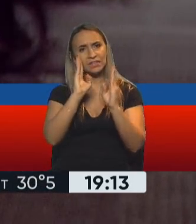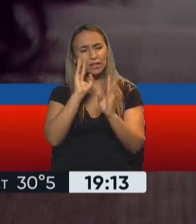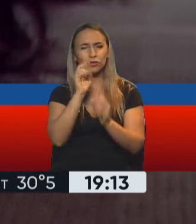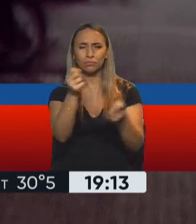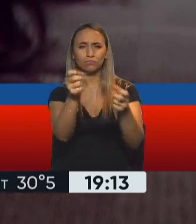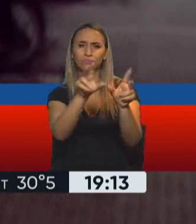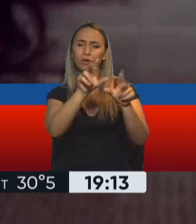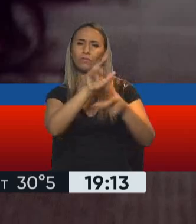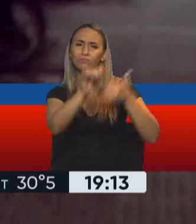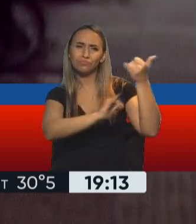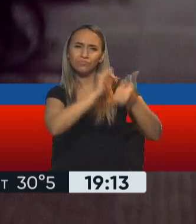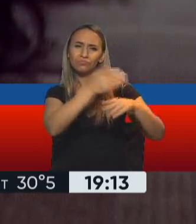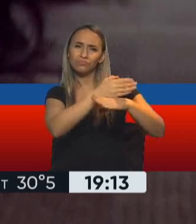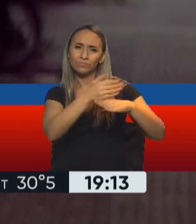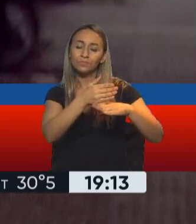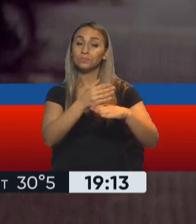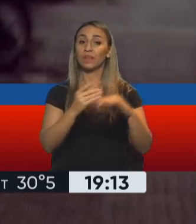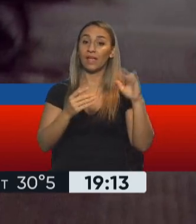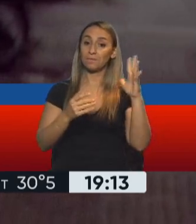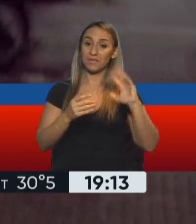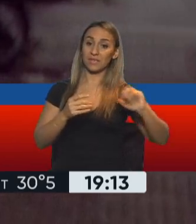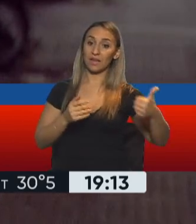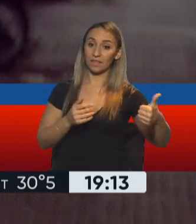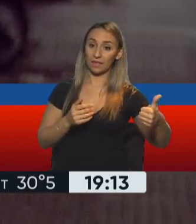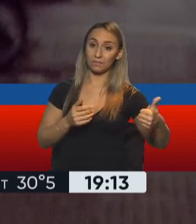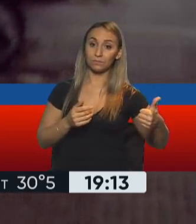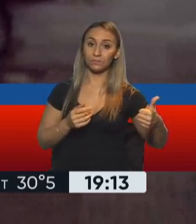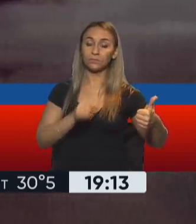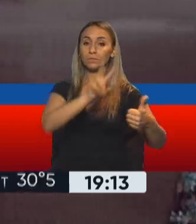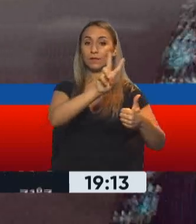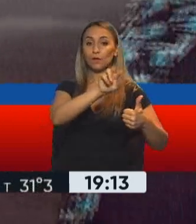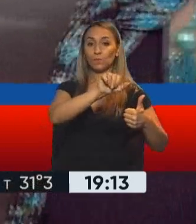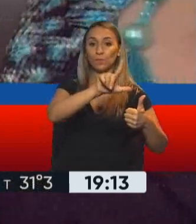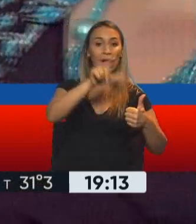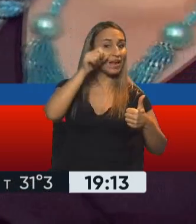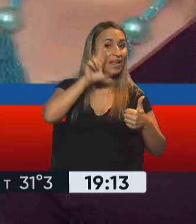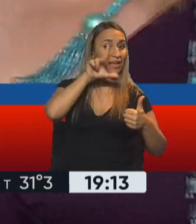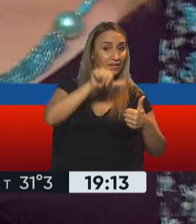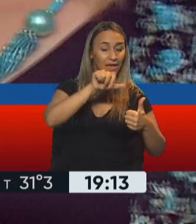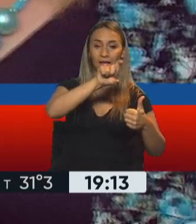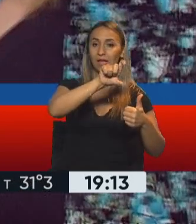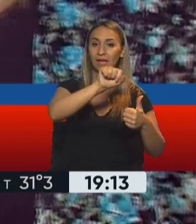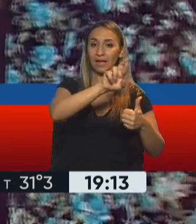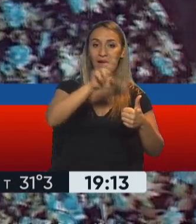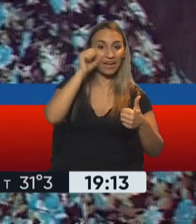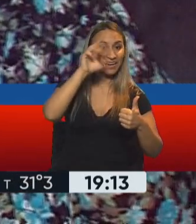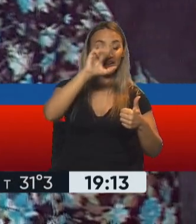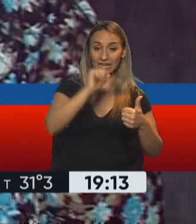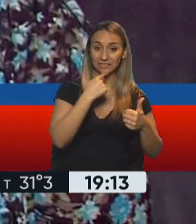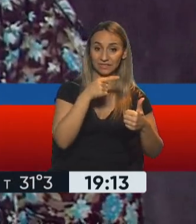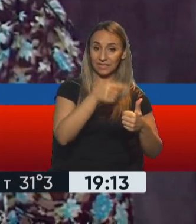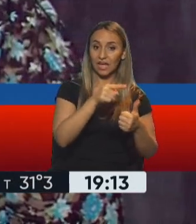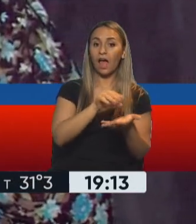ambos. A mi izquierda me acompaña Valeria Carreras. Ella es la abogada